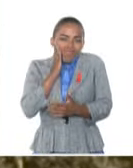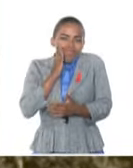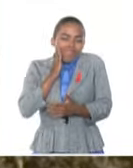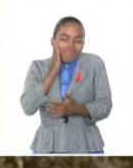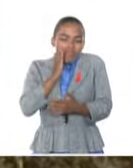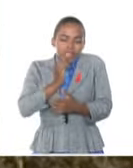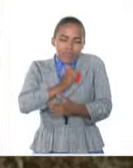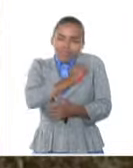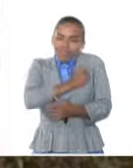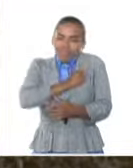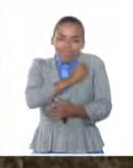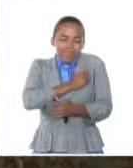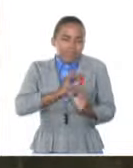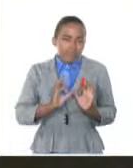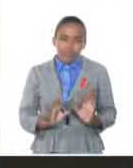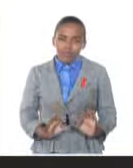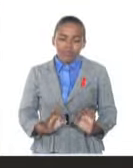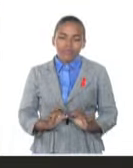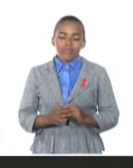mucho cariño.